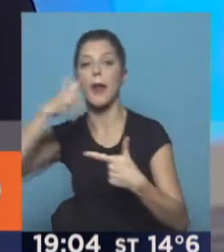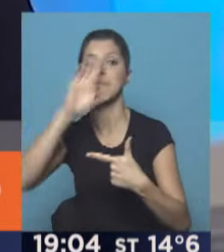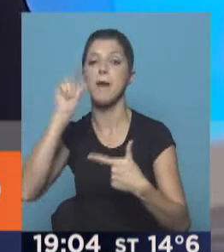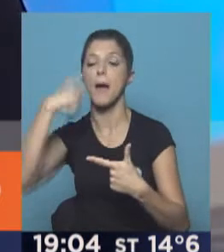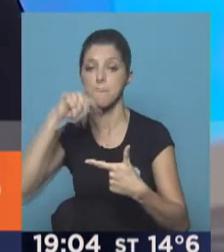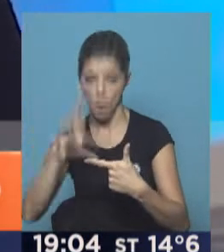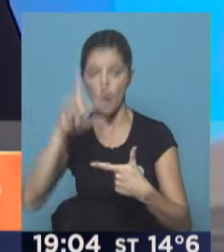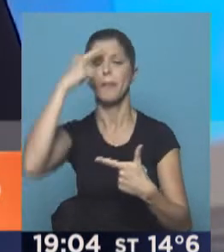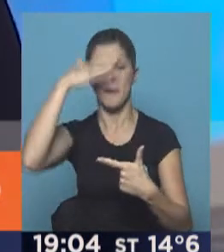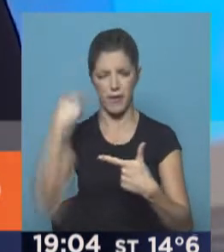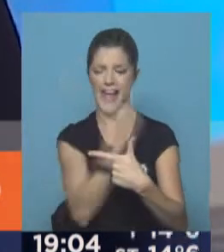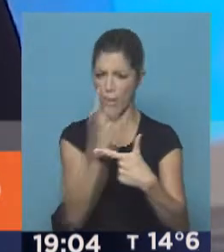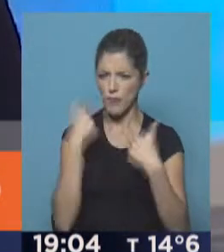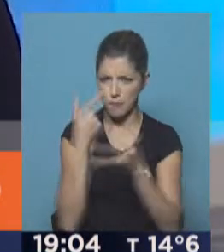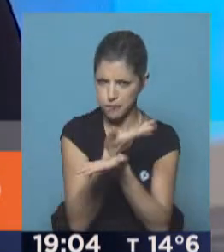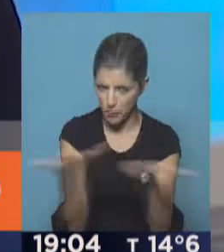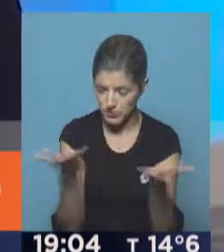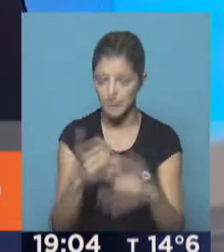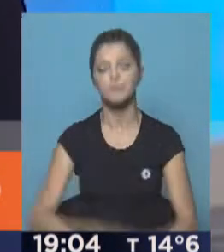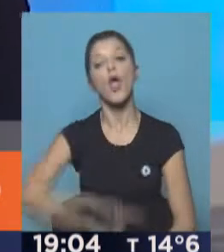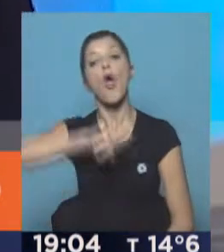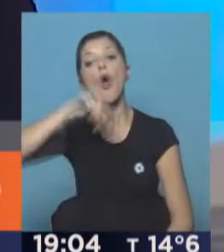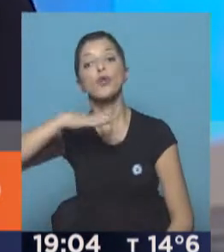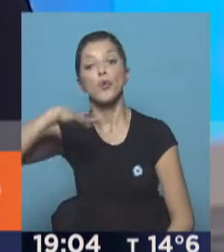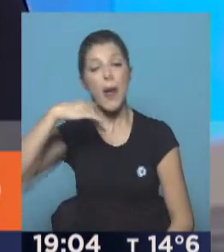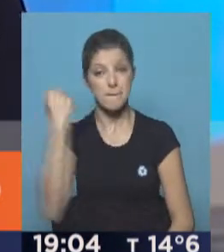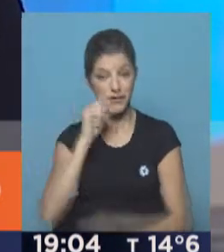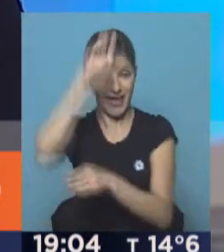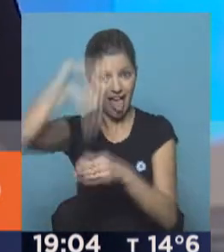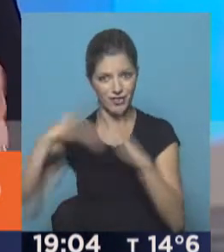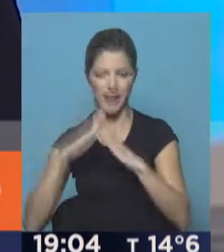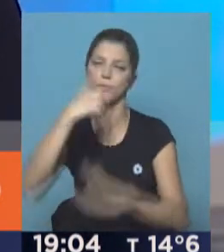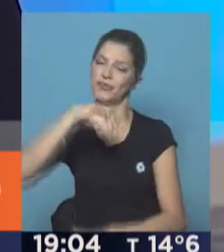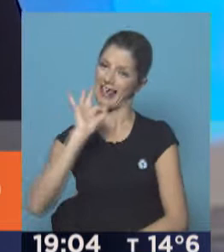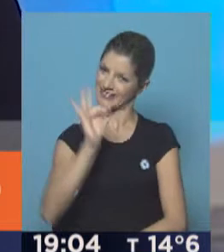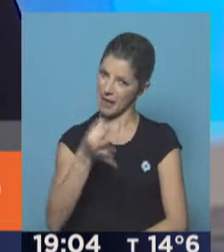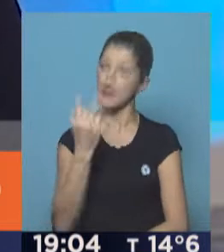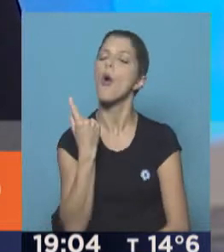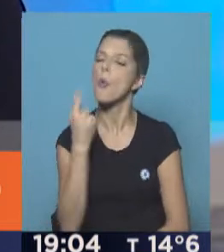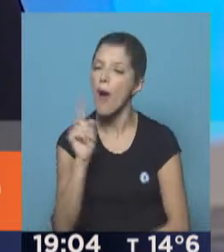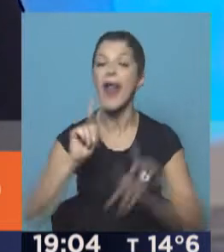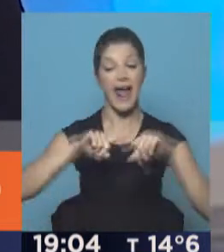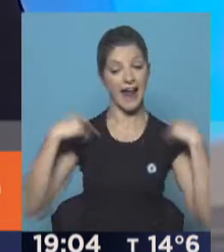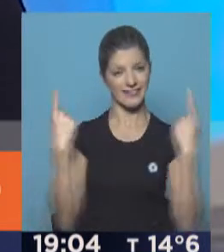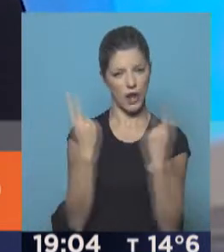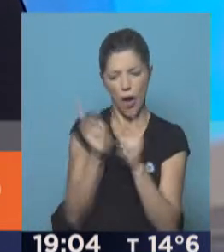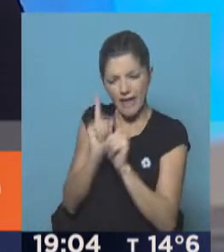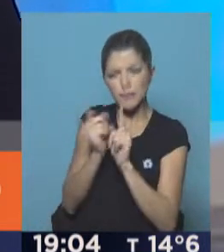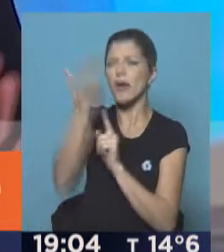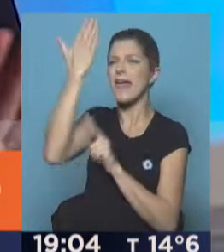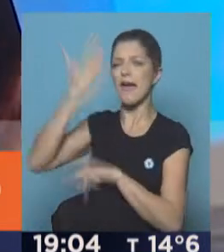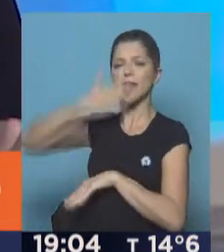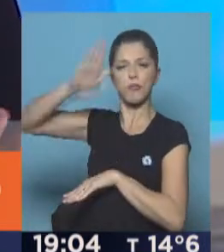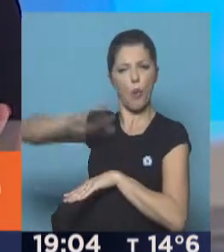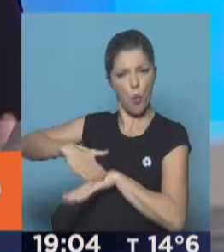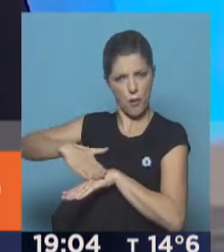imágenes. Otro lugar, el más importante de la casa, por supuesto, ustedes ya saben cuál es el Salón de la Jura, el lugar que quedó intacto